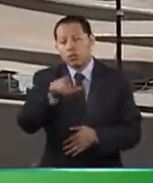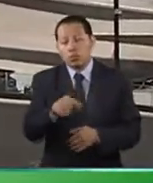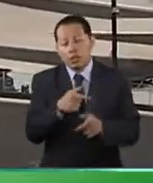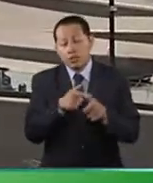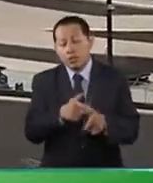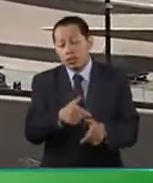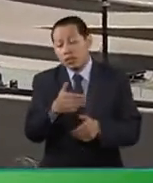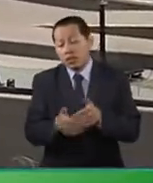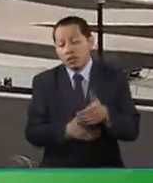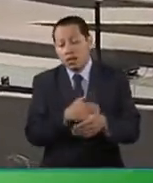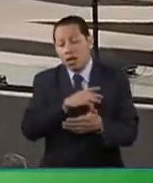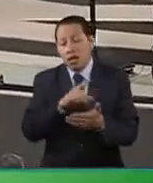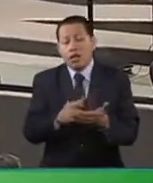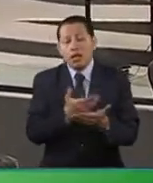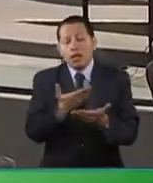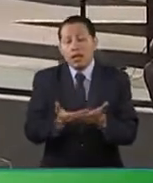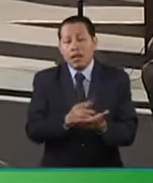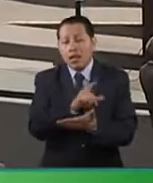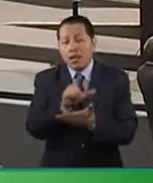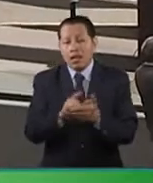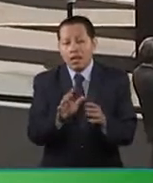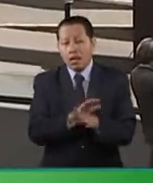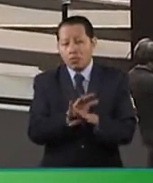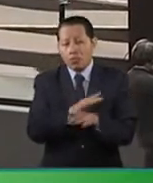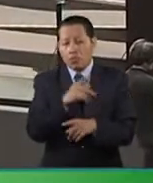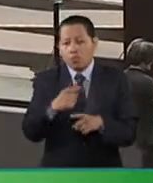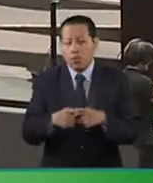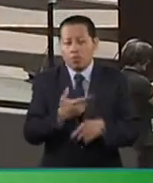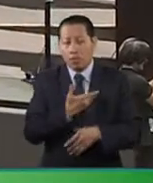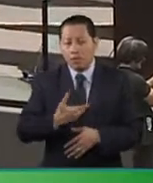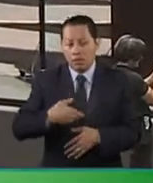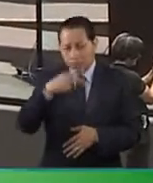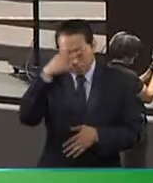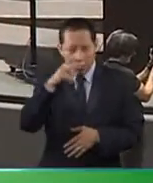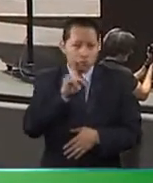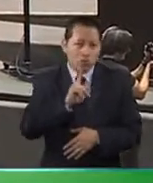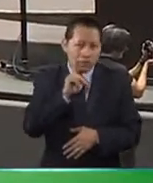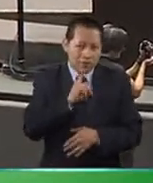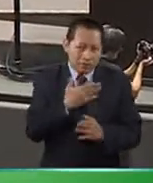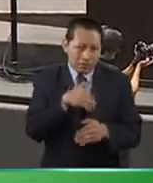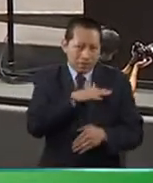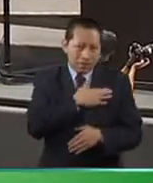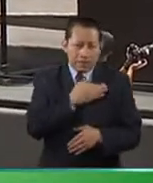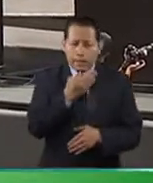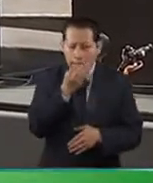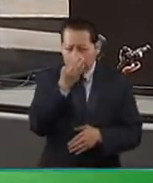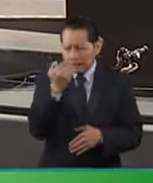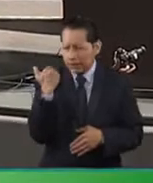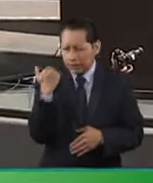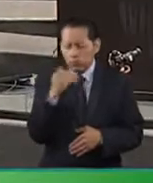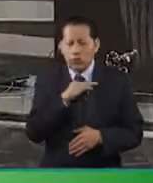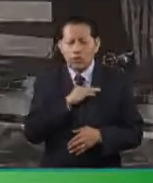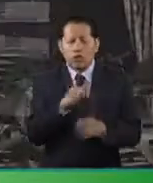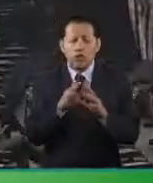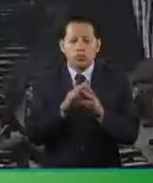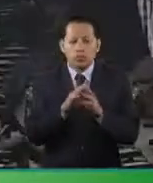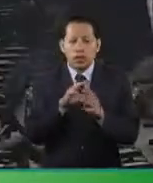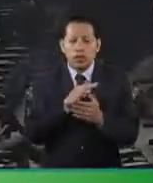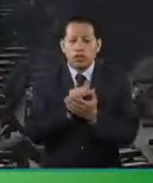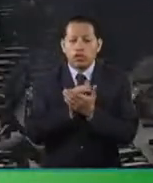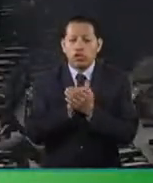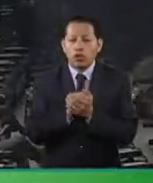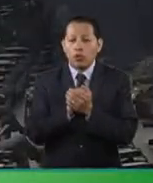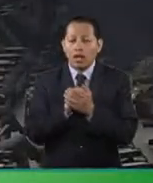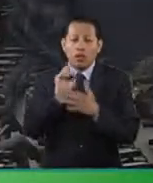iniciativas de reforma legal presentada por la presidenta de la república Y ya más recientemente las tómbolas del